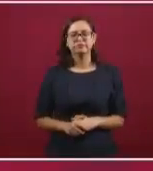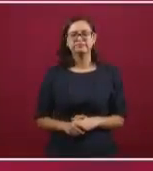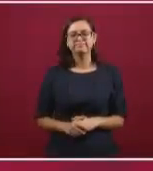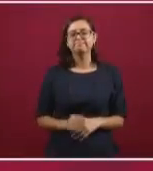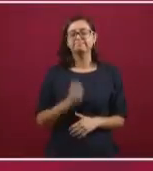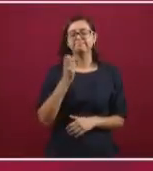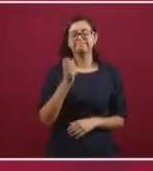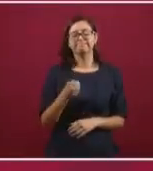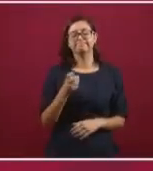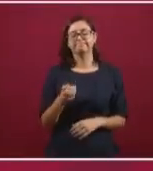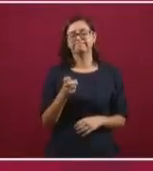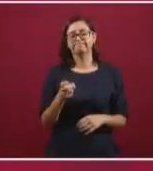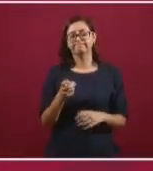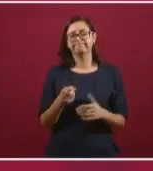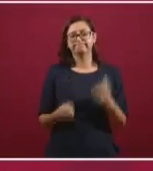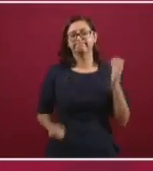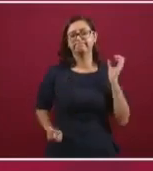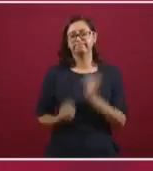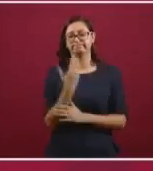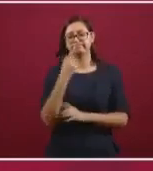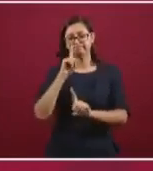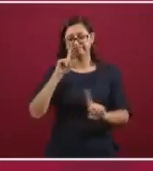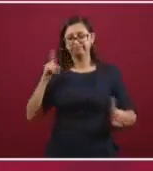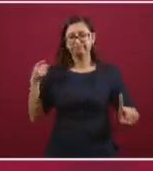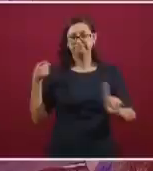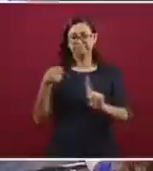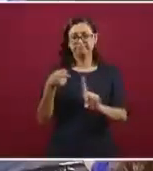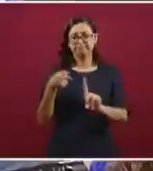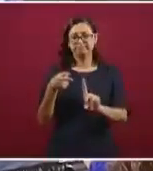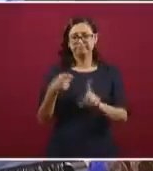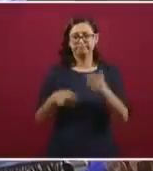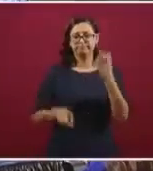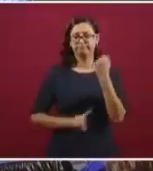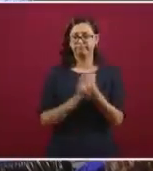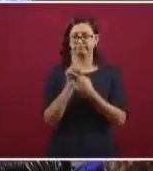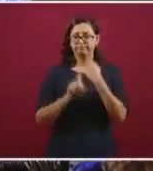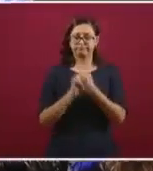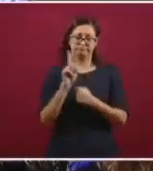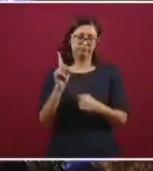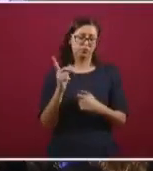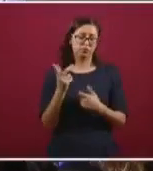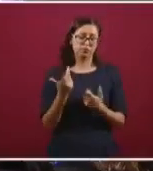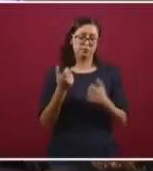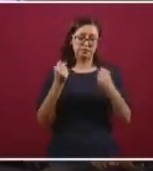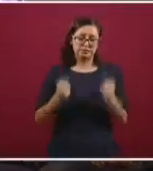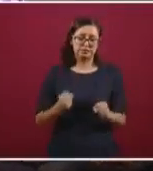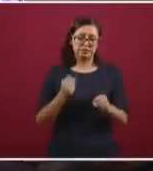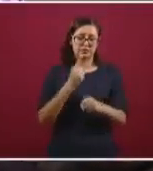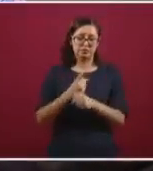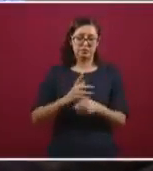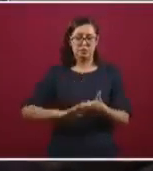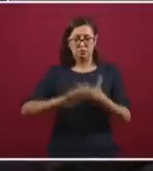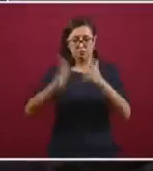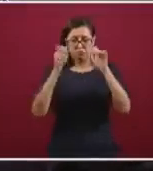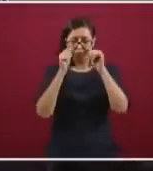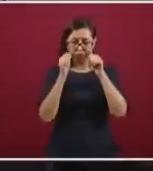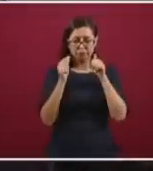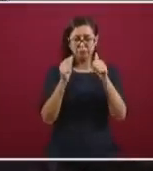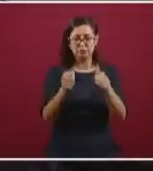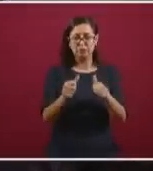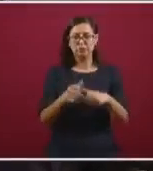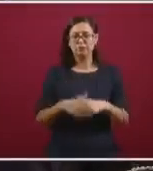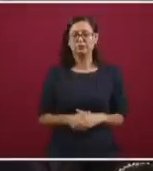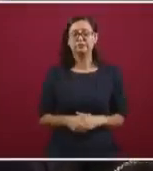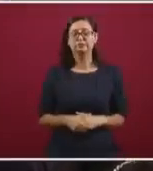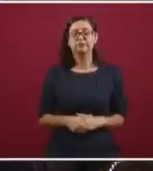la manera en que se está atendiendo el problema de inseguridad y de violencia. El día de ayer